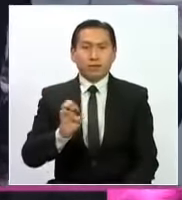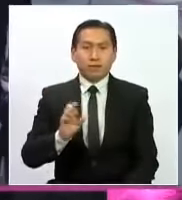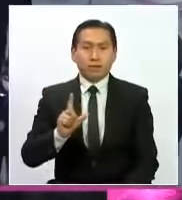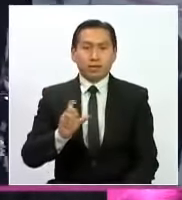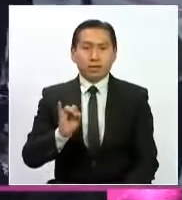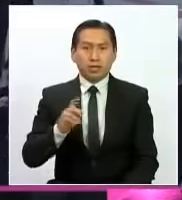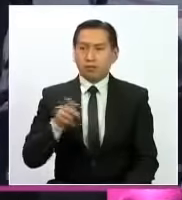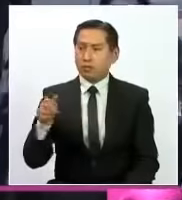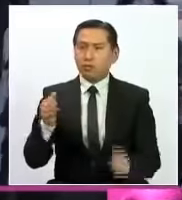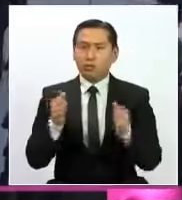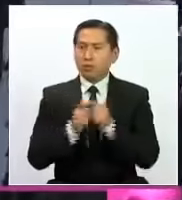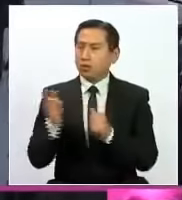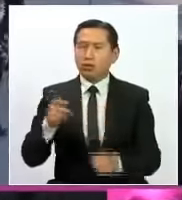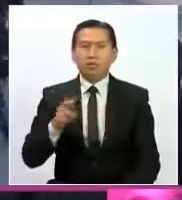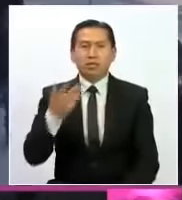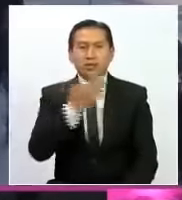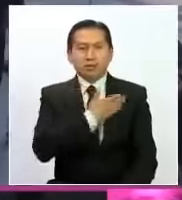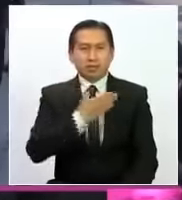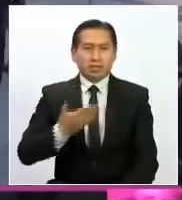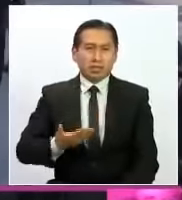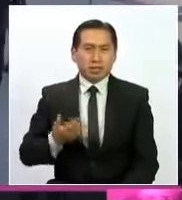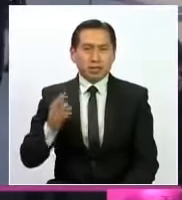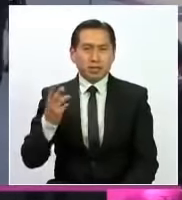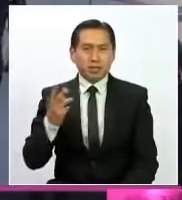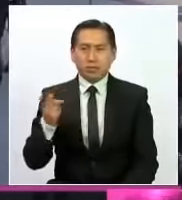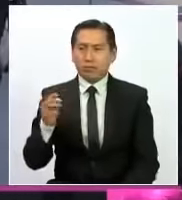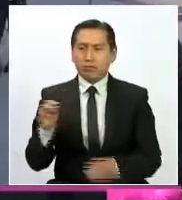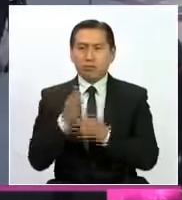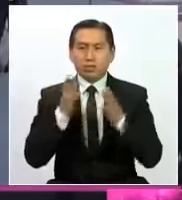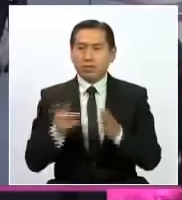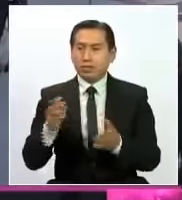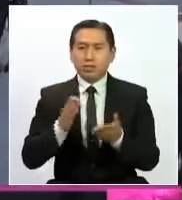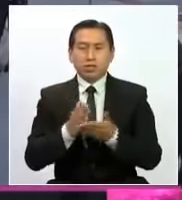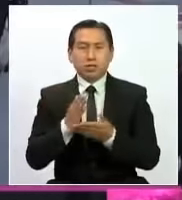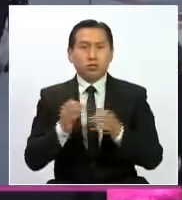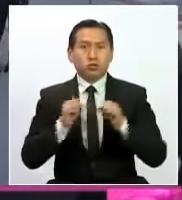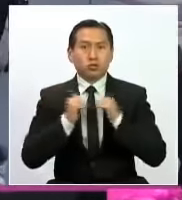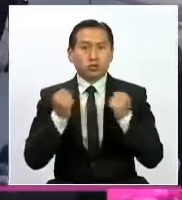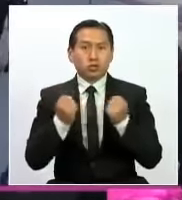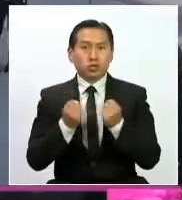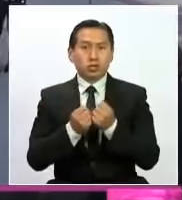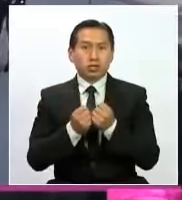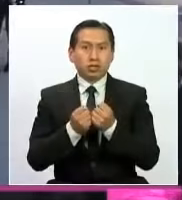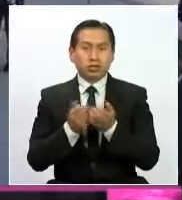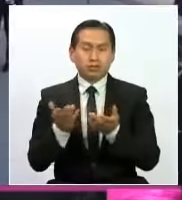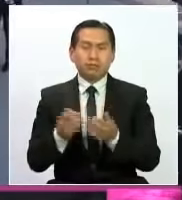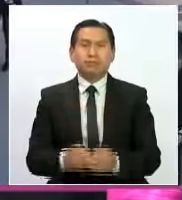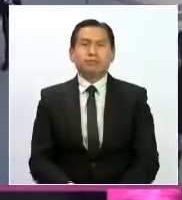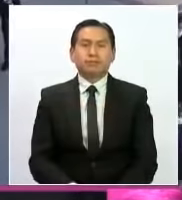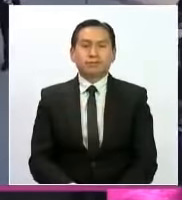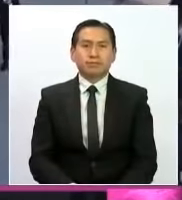de Pablo Iglesias, vicepresidente segundo y ministro de Derechos Sociales y Agenda 2030.